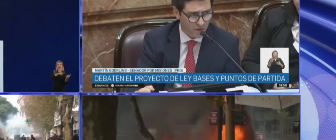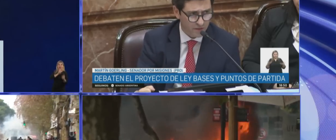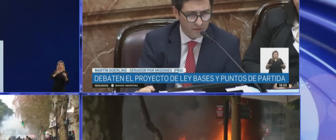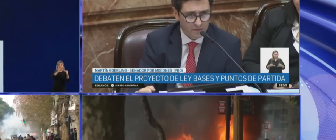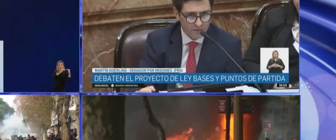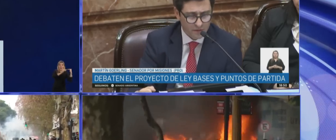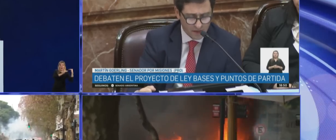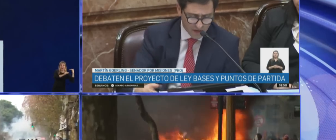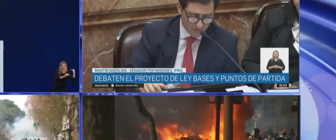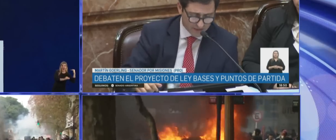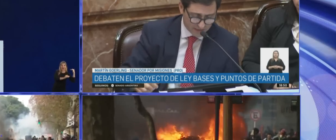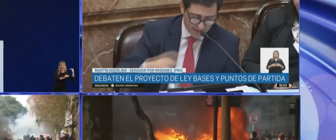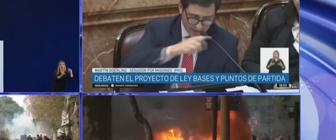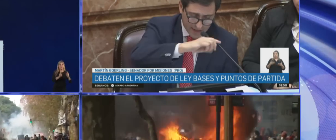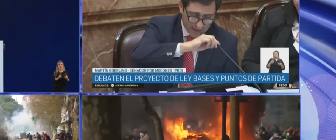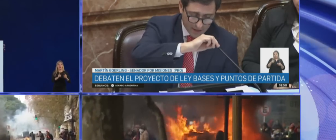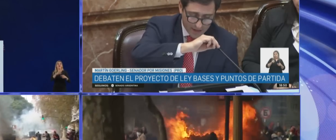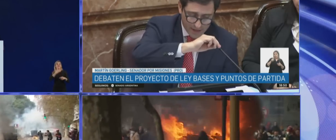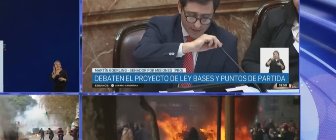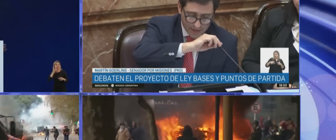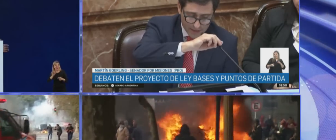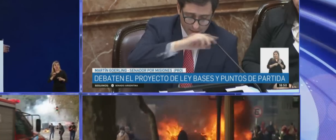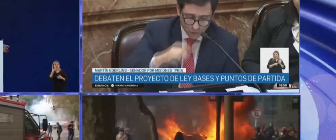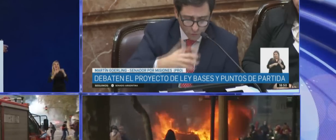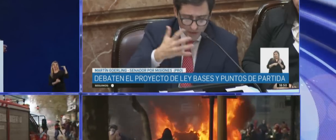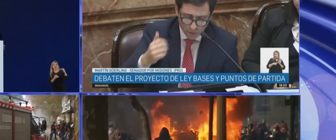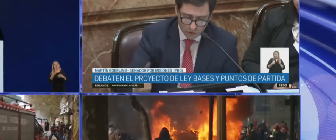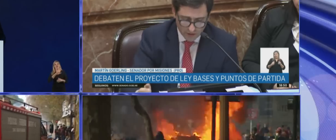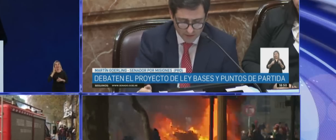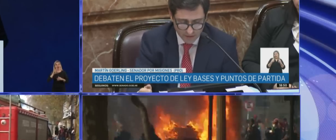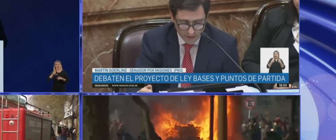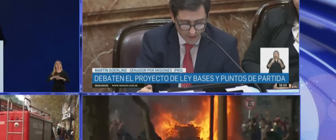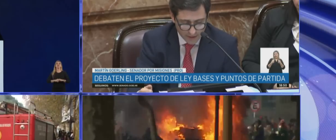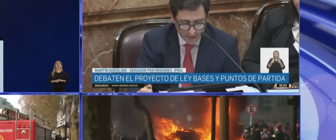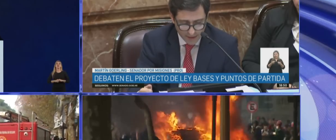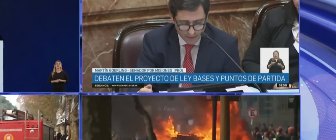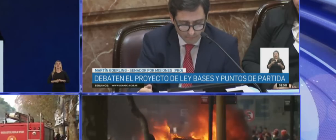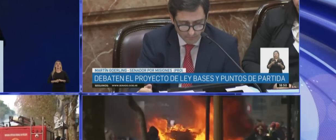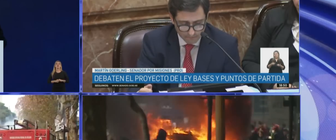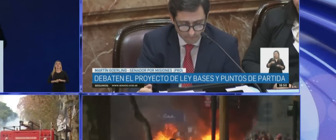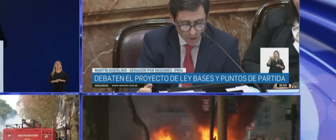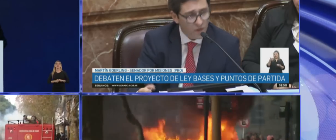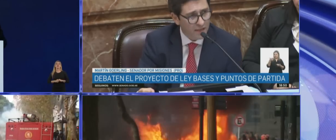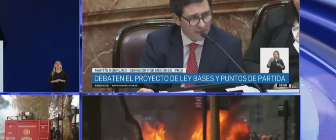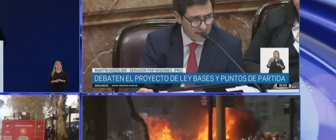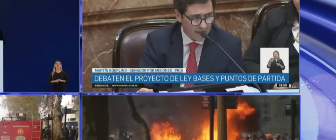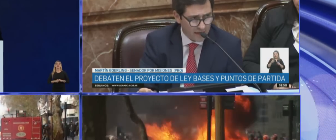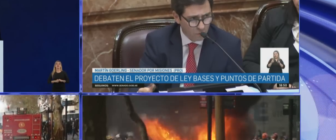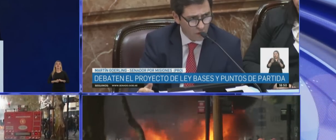estado, frente al financiamiento del desequilibrio fiscal, que era en las cuentas del Tesoro.